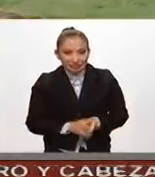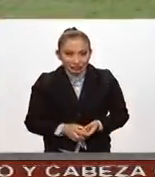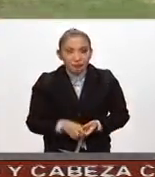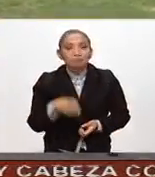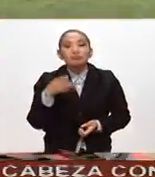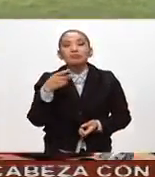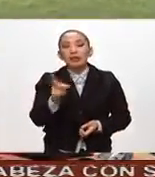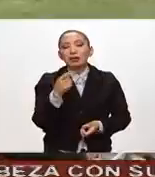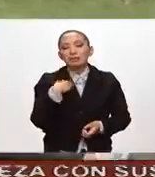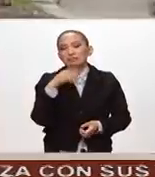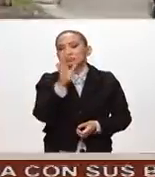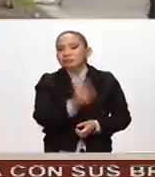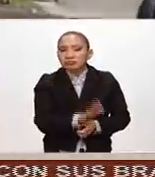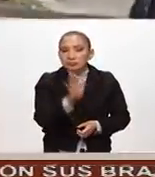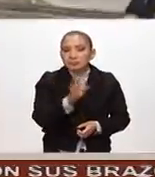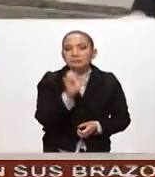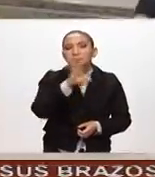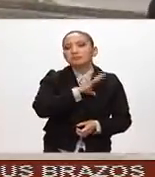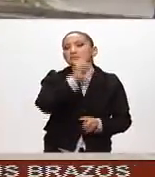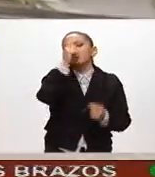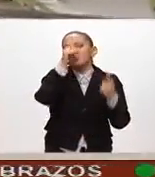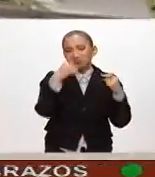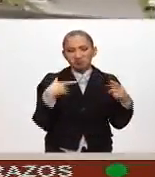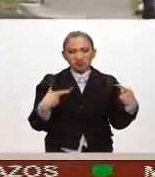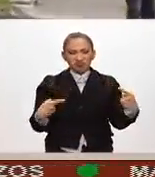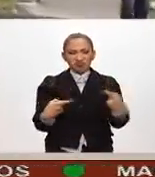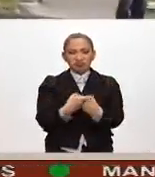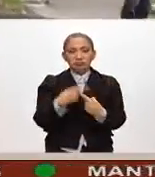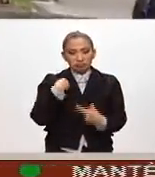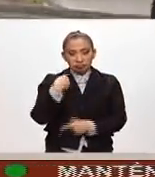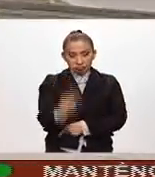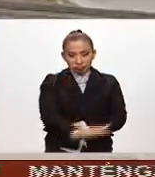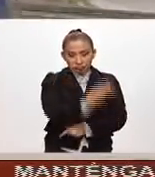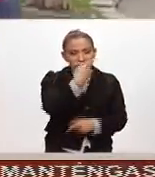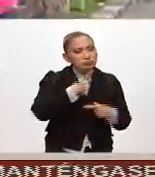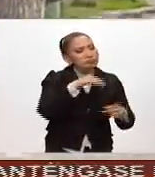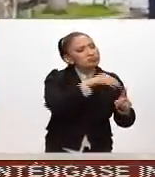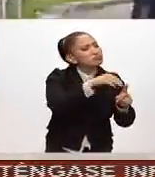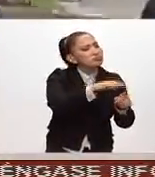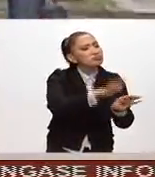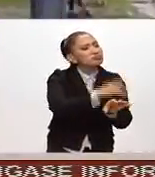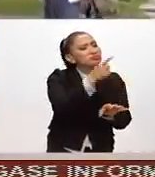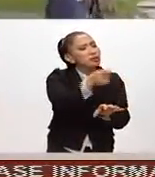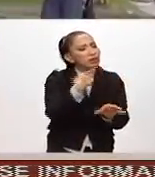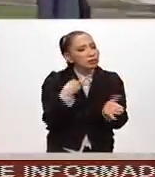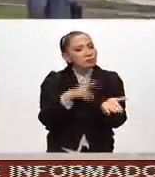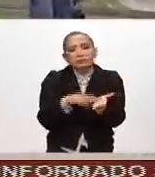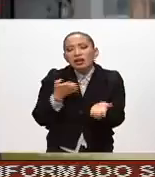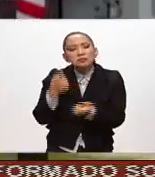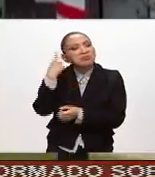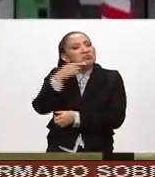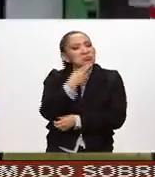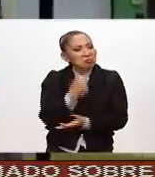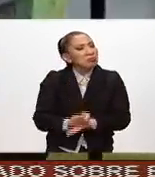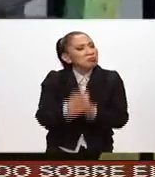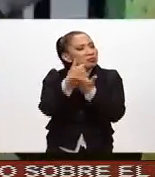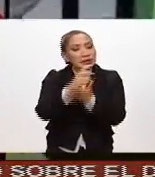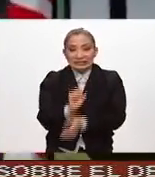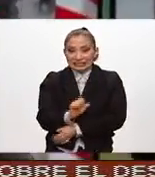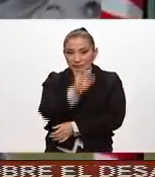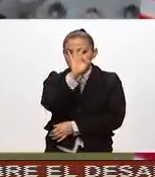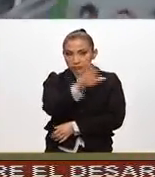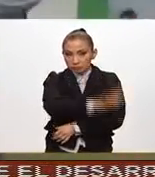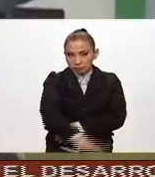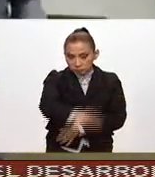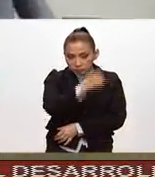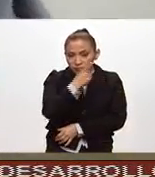Sin embargo, hay cosas muy contradictorias. Le preguntamos también a la gente, oiga, ¿y por qué vale la pena hacer ejercicio? Cerca del